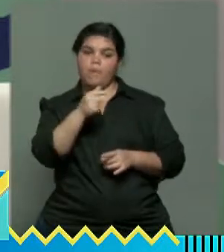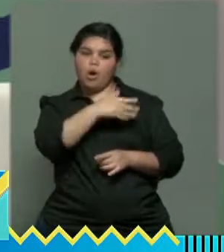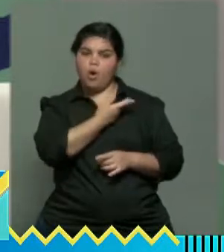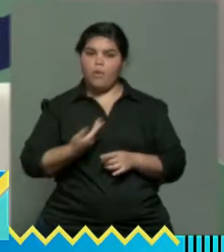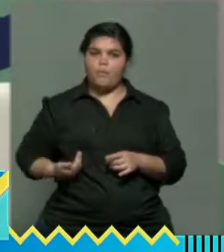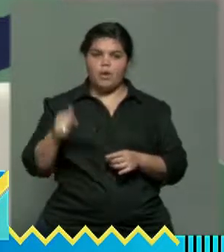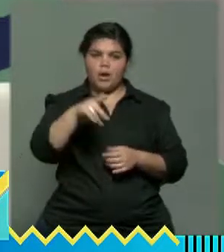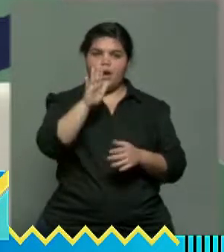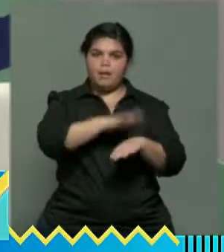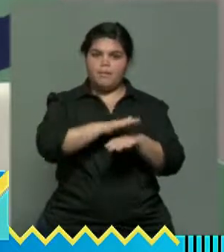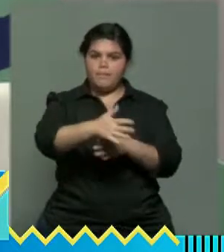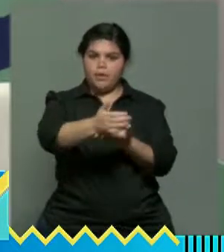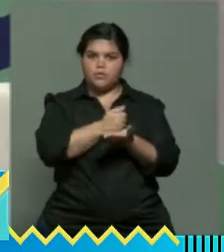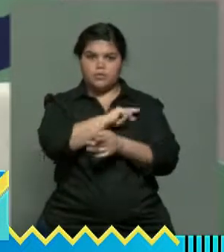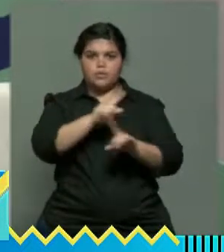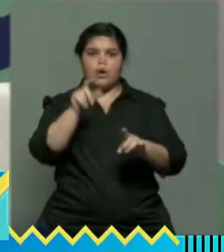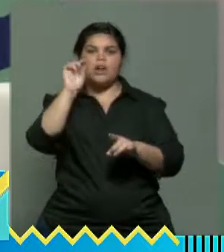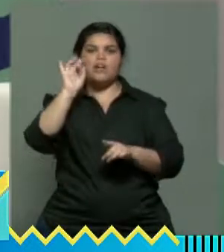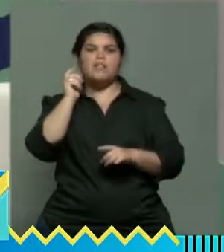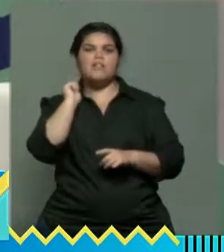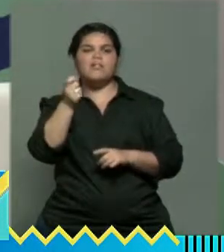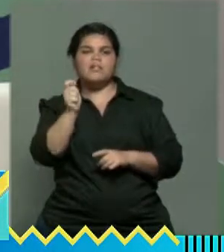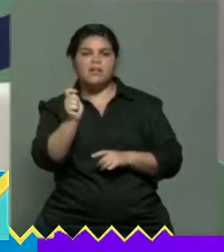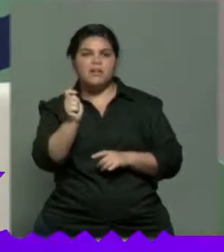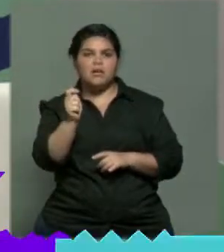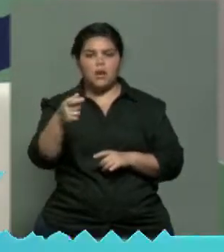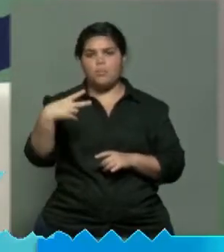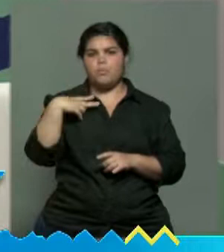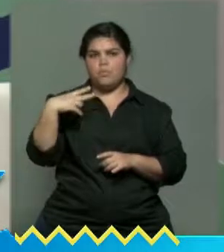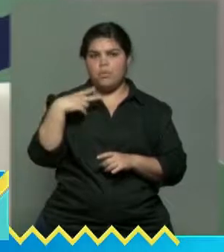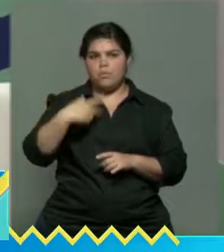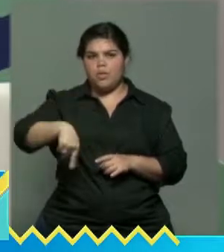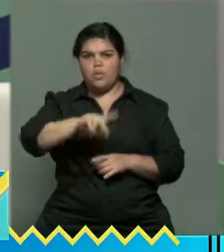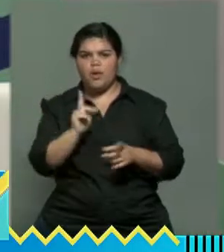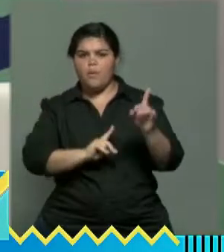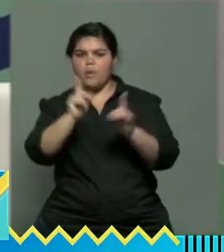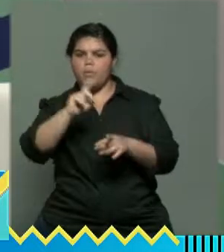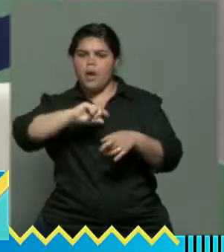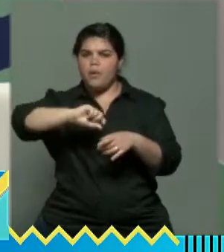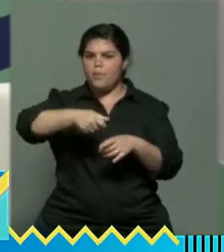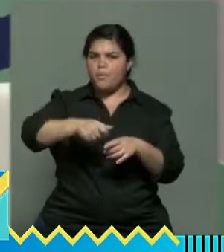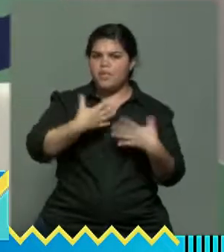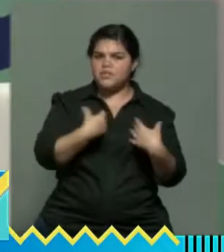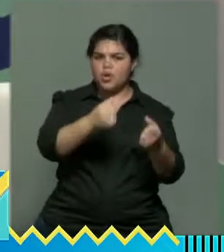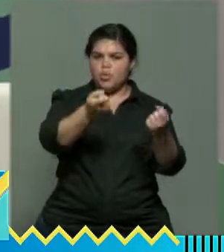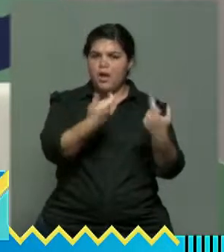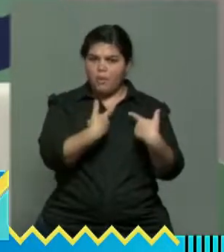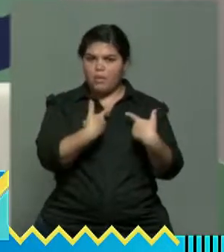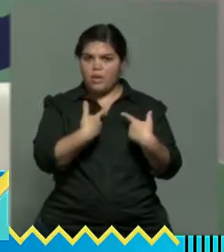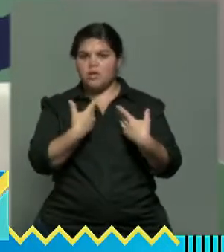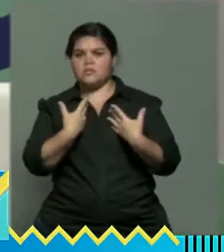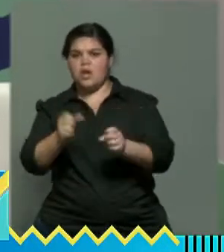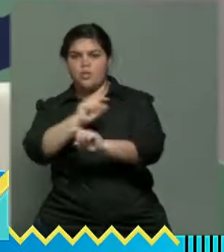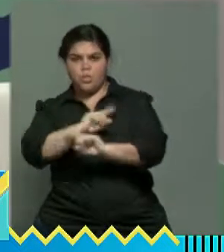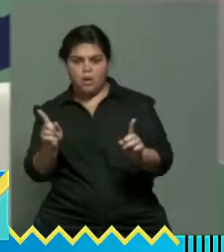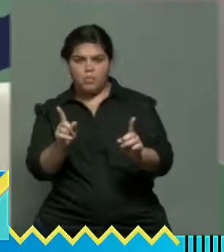sido de alguna manera los privados los que hemos empezado a plantear este tema de la bebida que toman los argentinos. ¿Cuál es saludable y cuál no es saludable? Obviamente, cuando